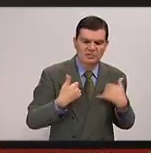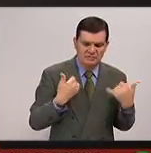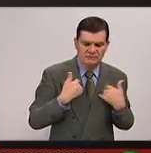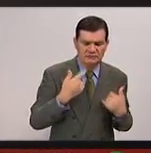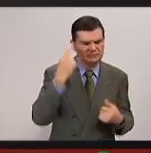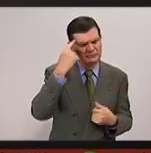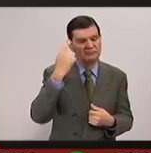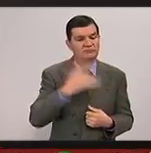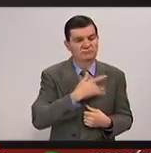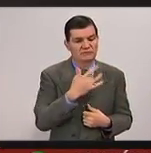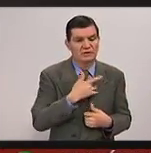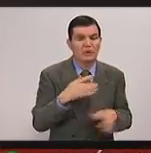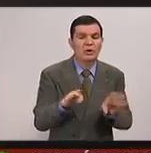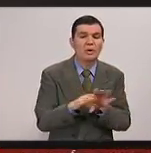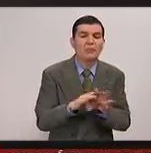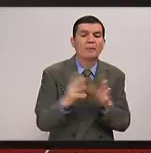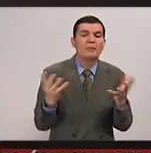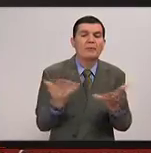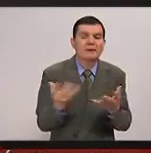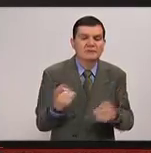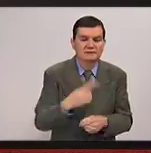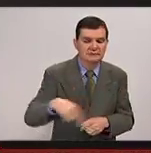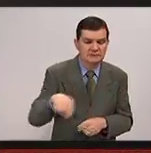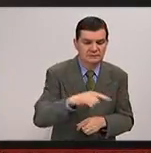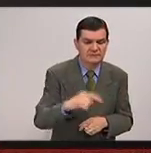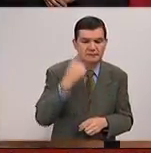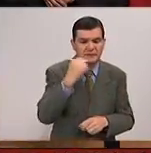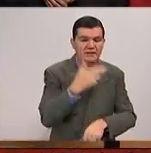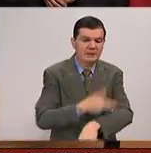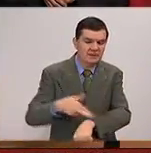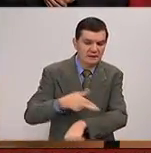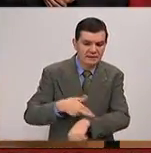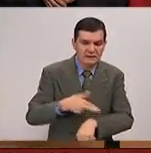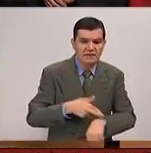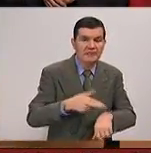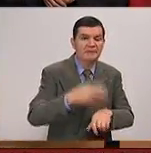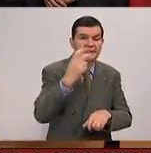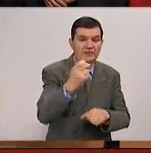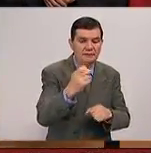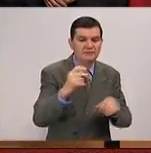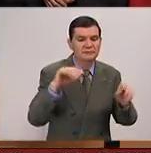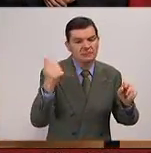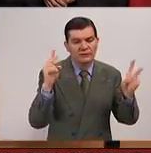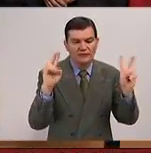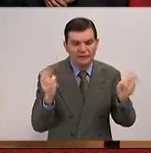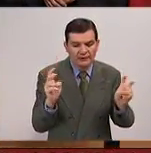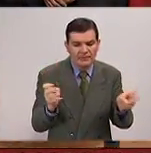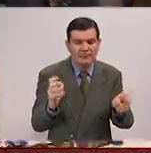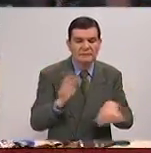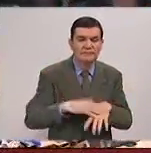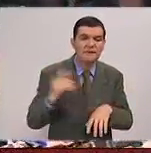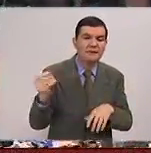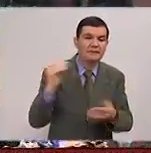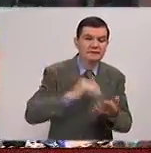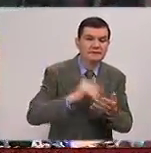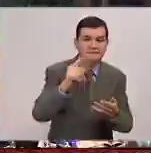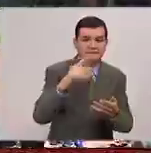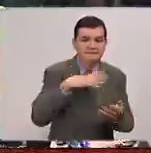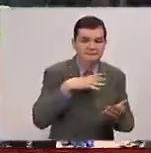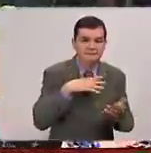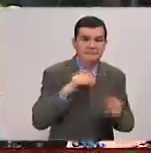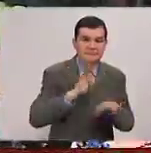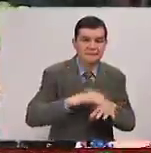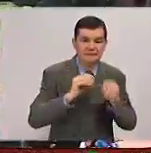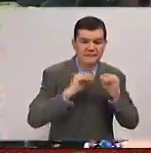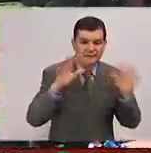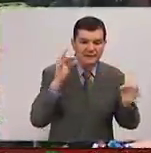aunque ¿cómo le van a ir entrando ellos? Para resolver estas situaciones es otro tema sobre el que tendríamos que abundar de manera